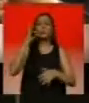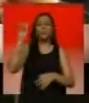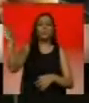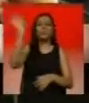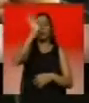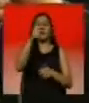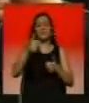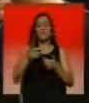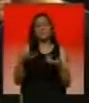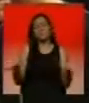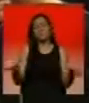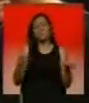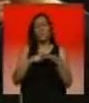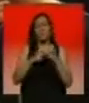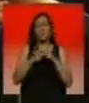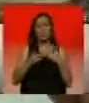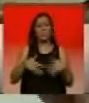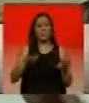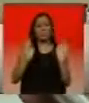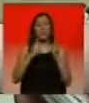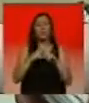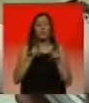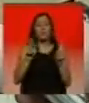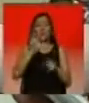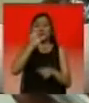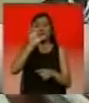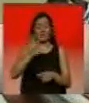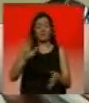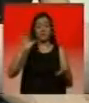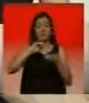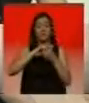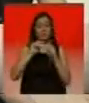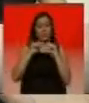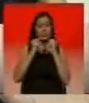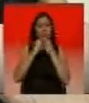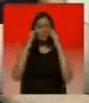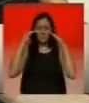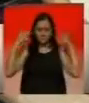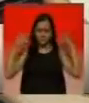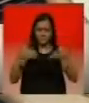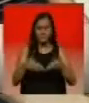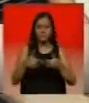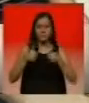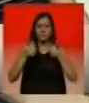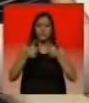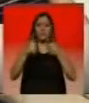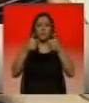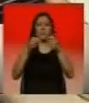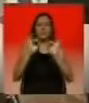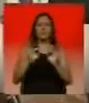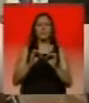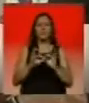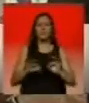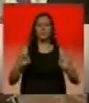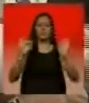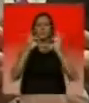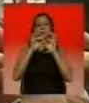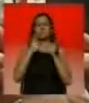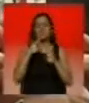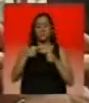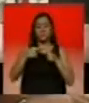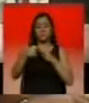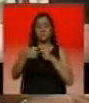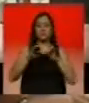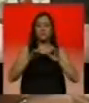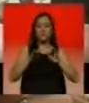Y como no les quita el sueño, en el oficialismo dicen que están concentrados en definir sus propios candidatos. Alrededor de finales de